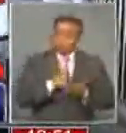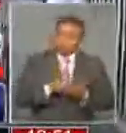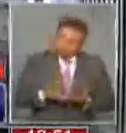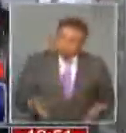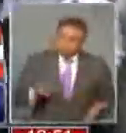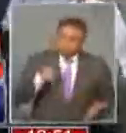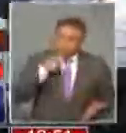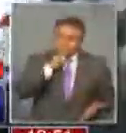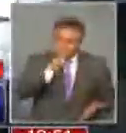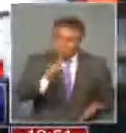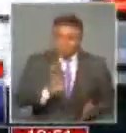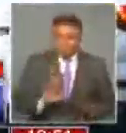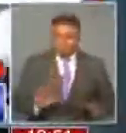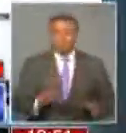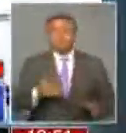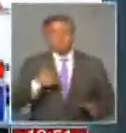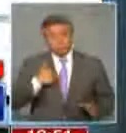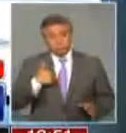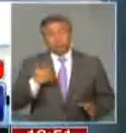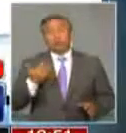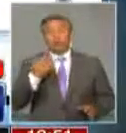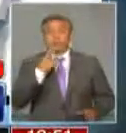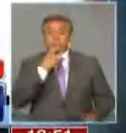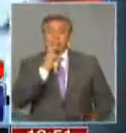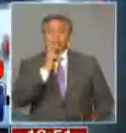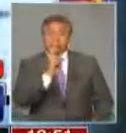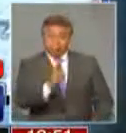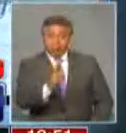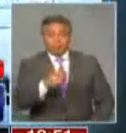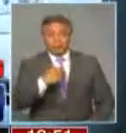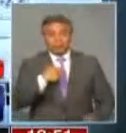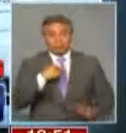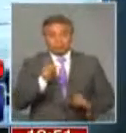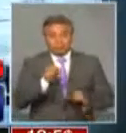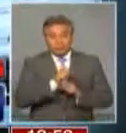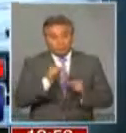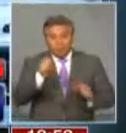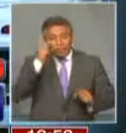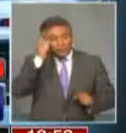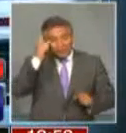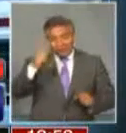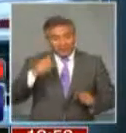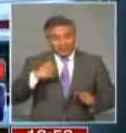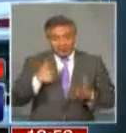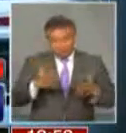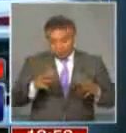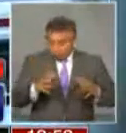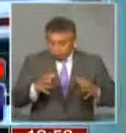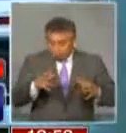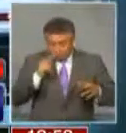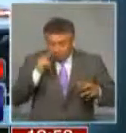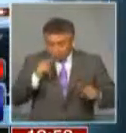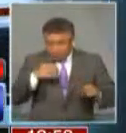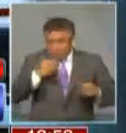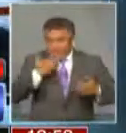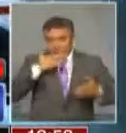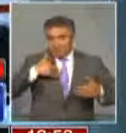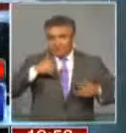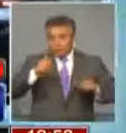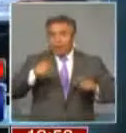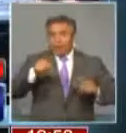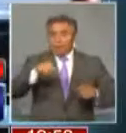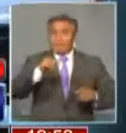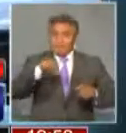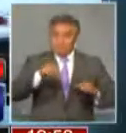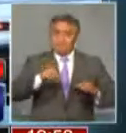preguntando, no por otra cosa. Yo acabo de responder, pues, señora Matilde, que yo no puedo saber ni puedo tener una bolita de cristal, porque obviamente un partido